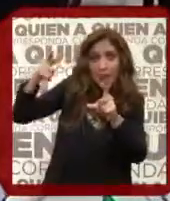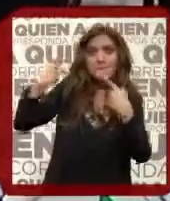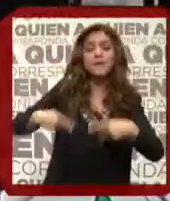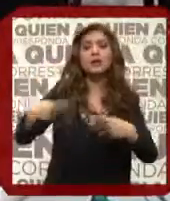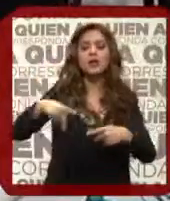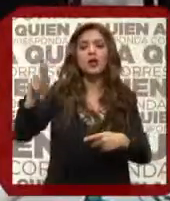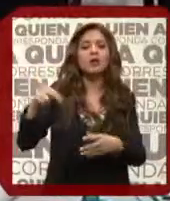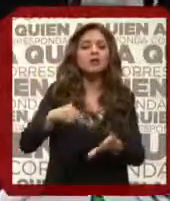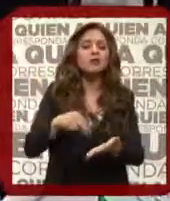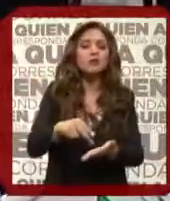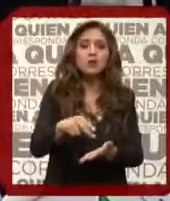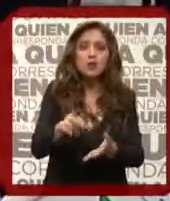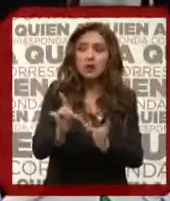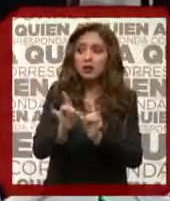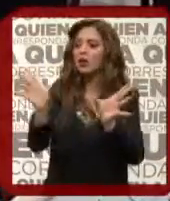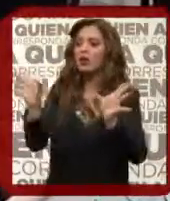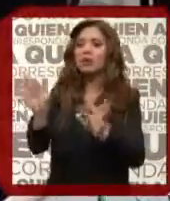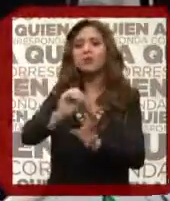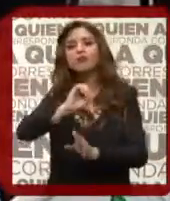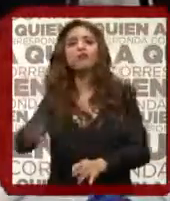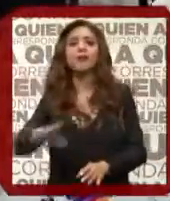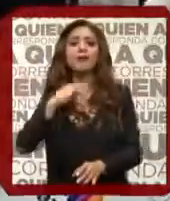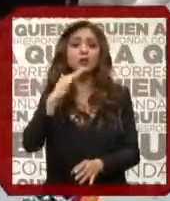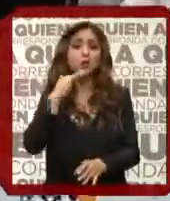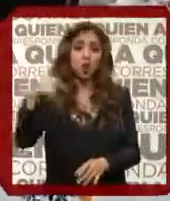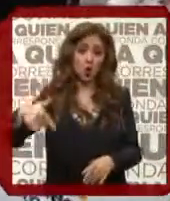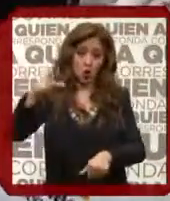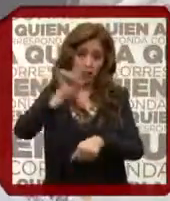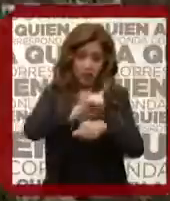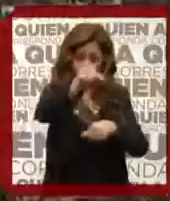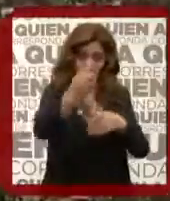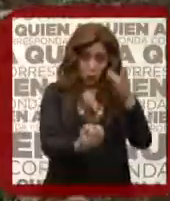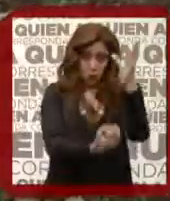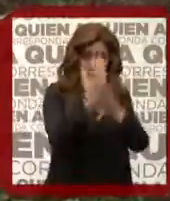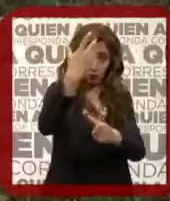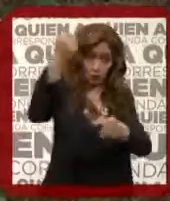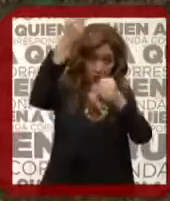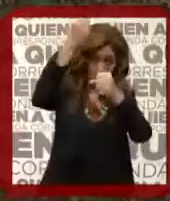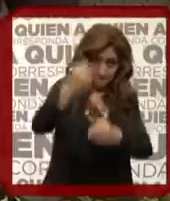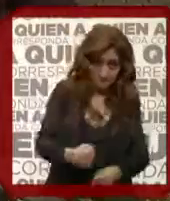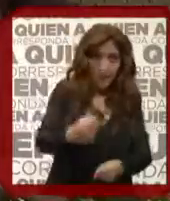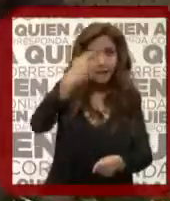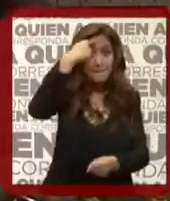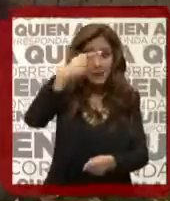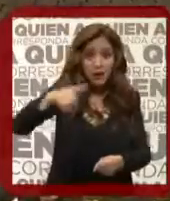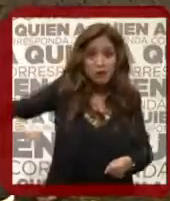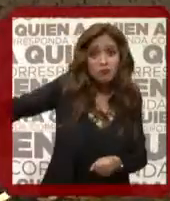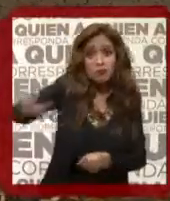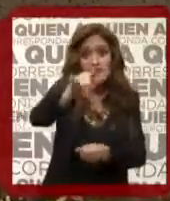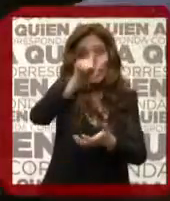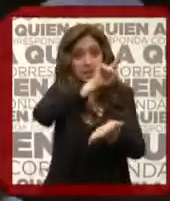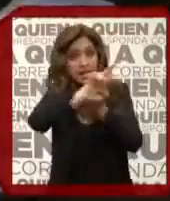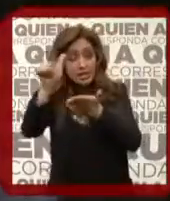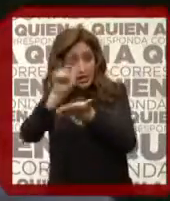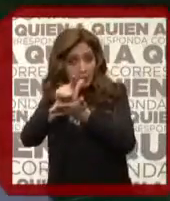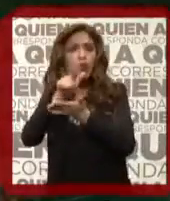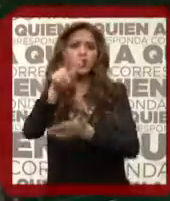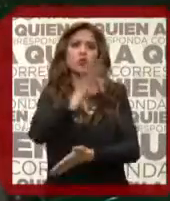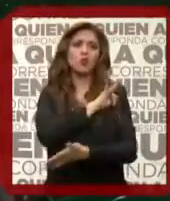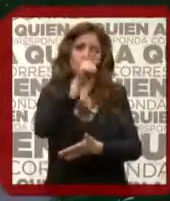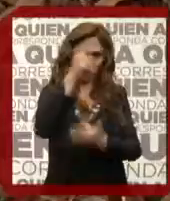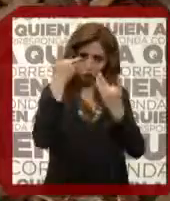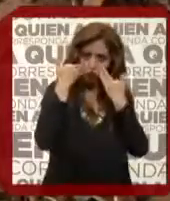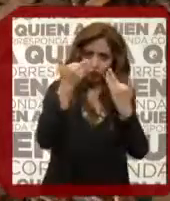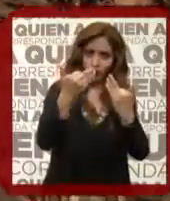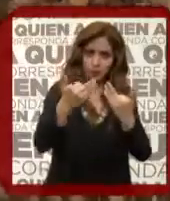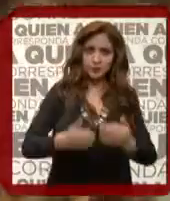de repente vuelve a tirar basura. Y es donde hoy vamos a poner estos nuevos para que este camellón sea un ejemplo, ¿no? Sí se puede, y aquí está la muestra.